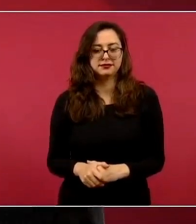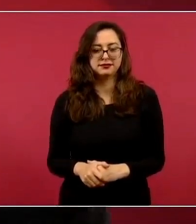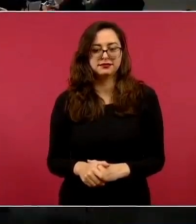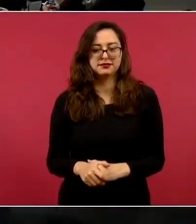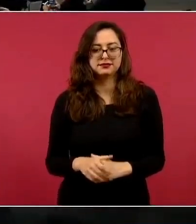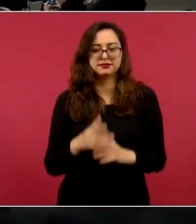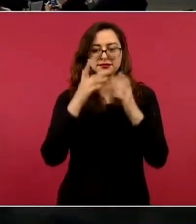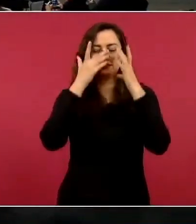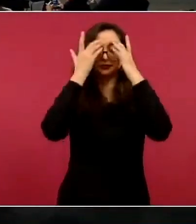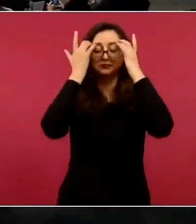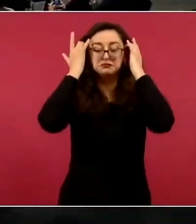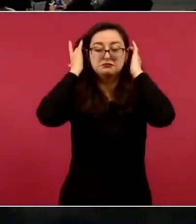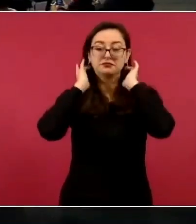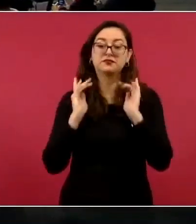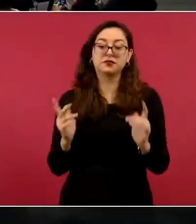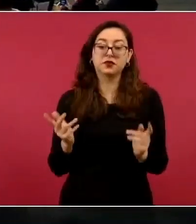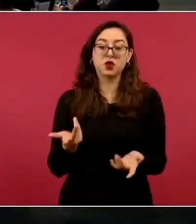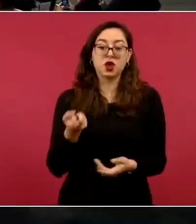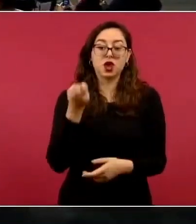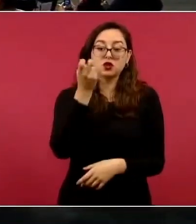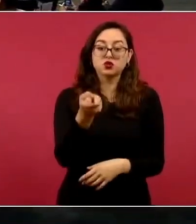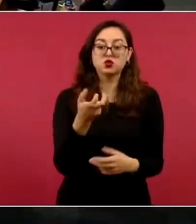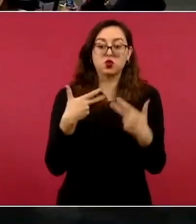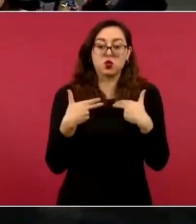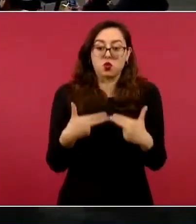Por humanismo,